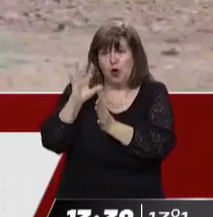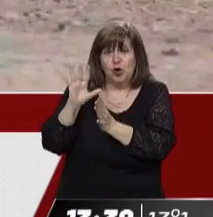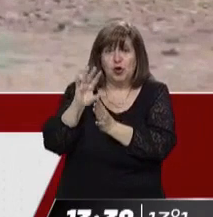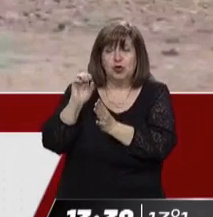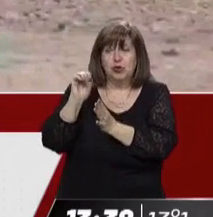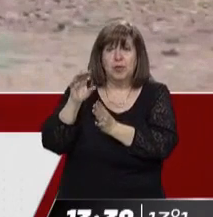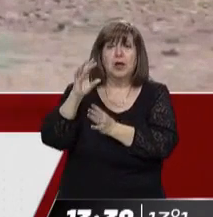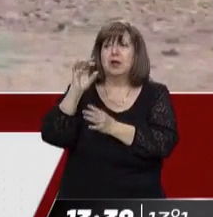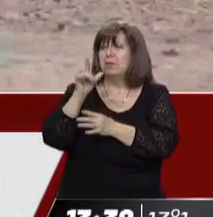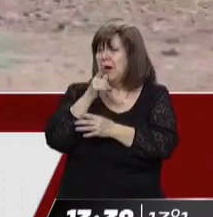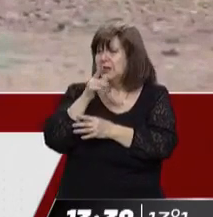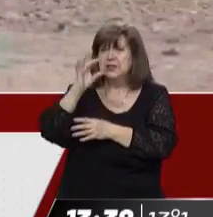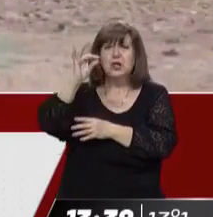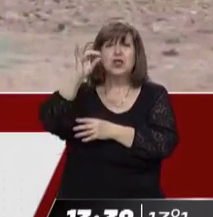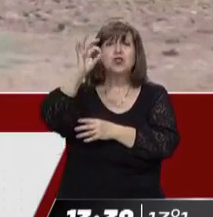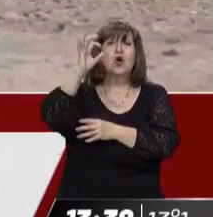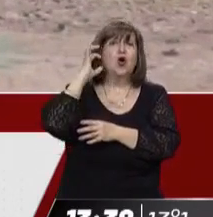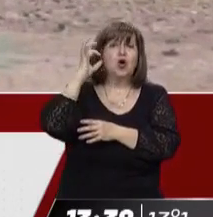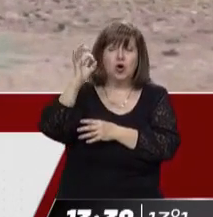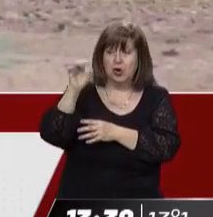un dogo supuestamente